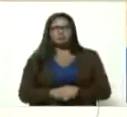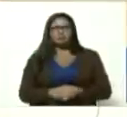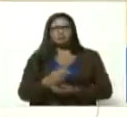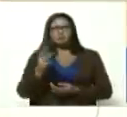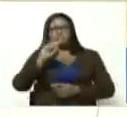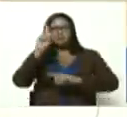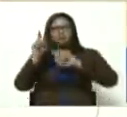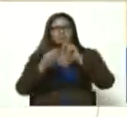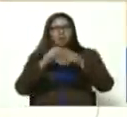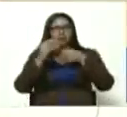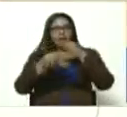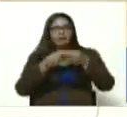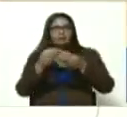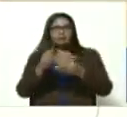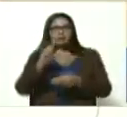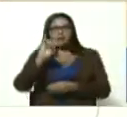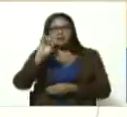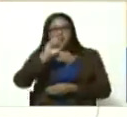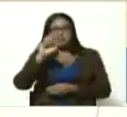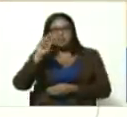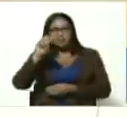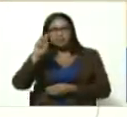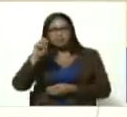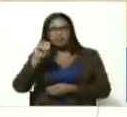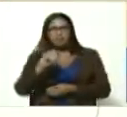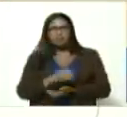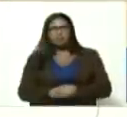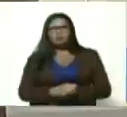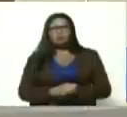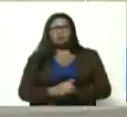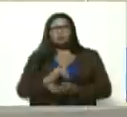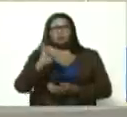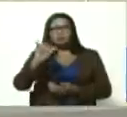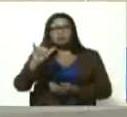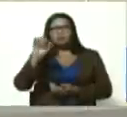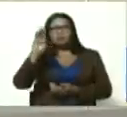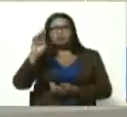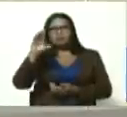pregunta la realiza lisandro rojas por detalle mundial